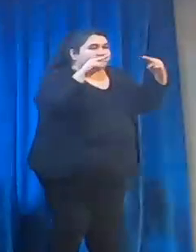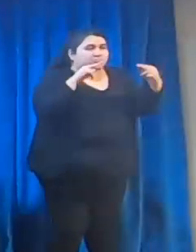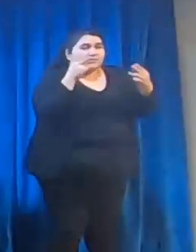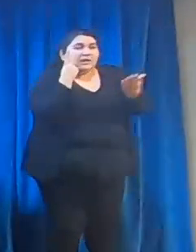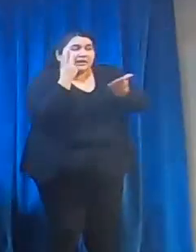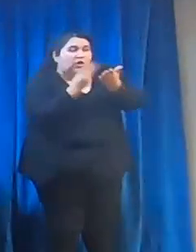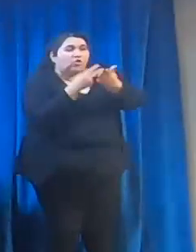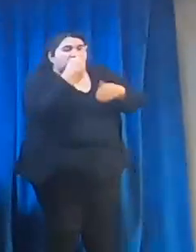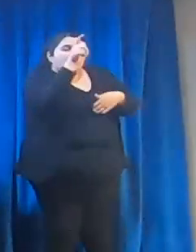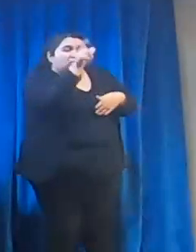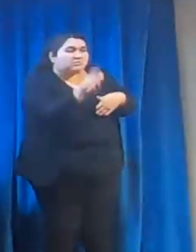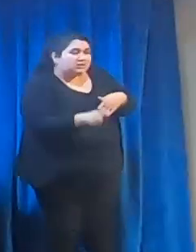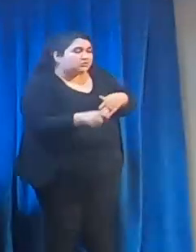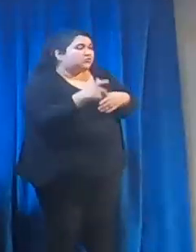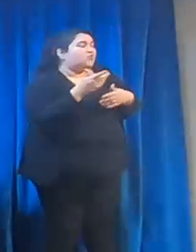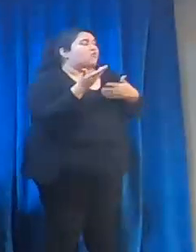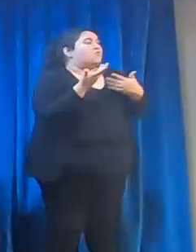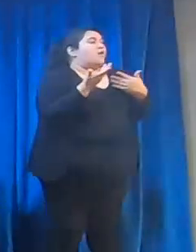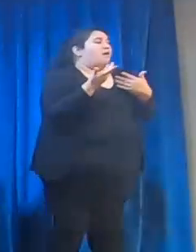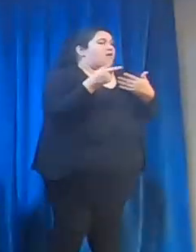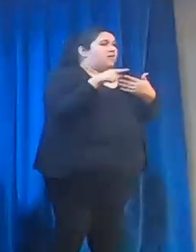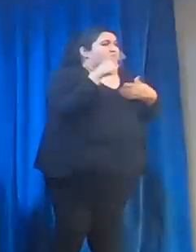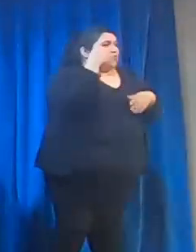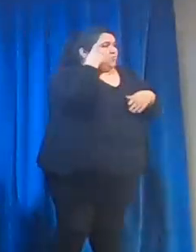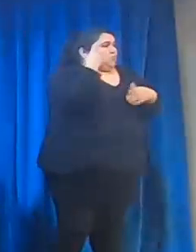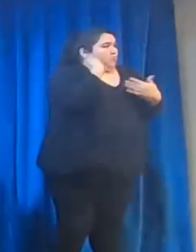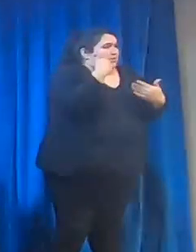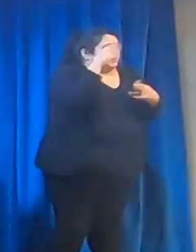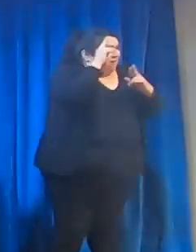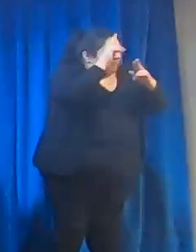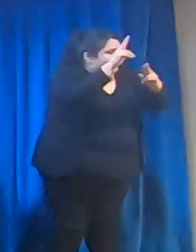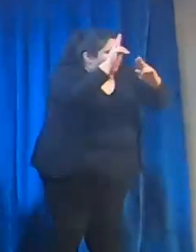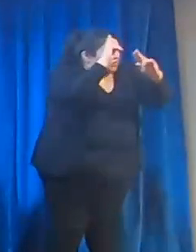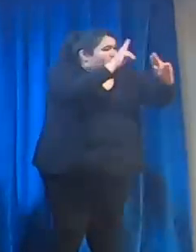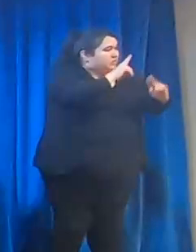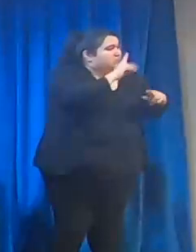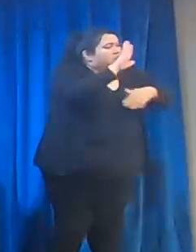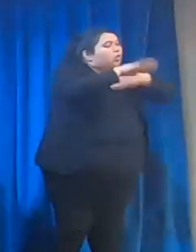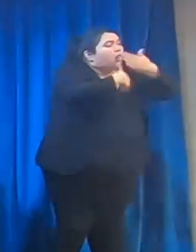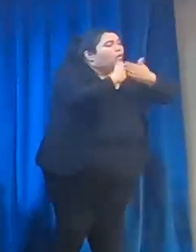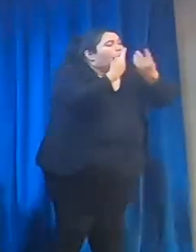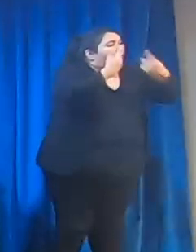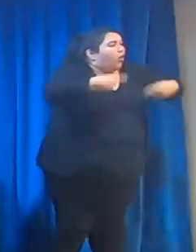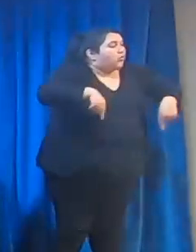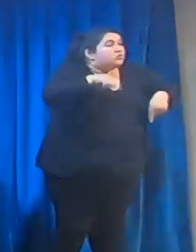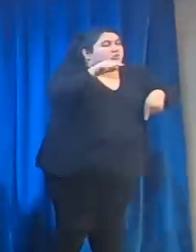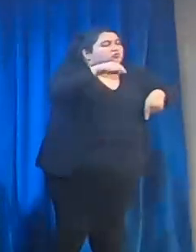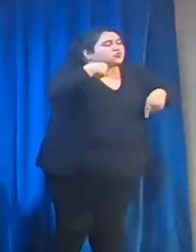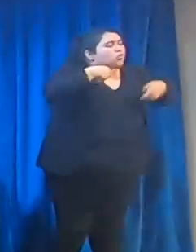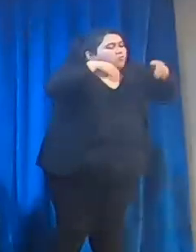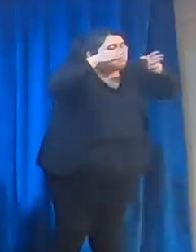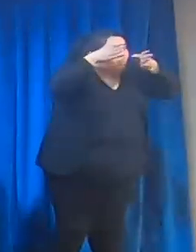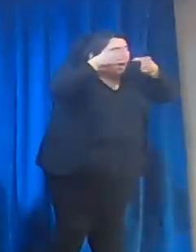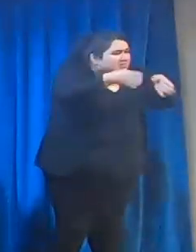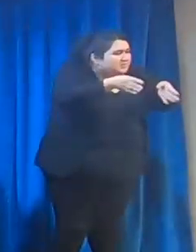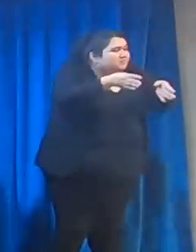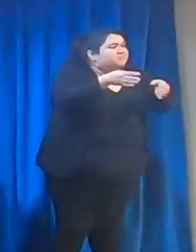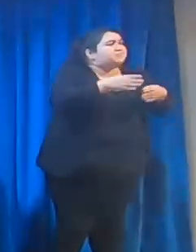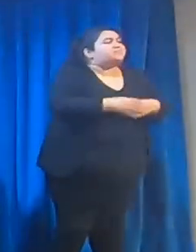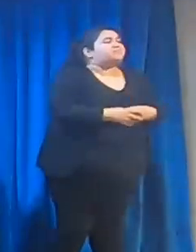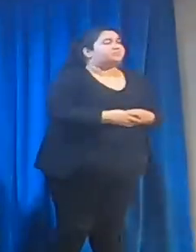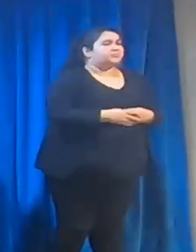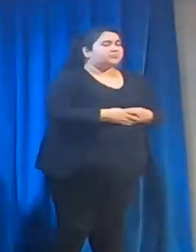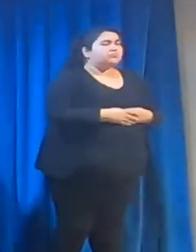reconocer al otro, de ser reconocido, podríamos pensar también en un respeto, claramente, en el juego, pero trato de focalizar para estos minutos que tengo,